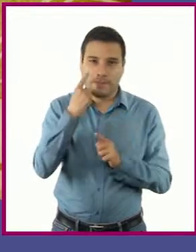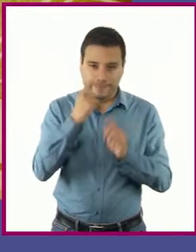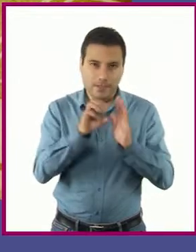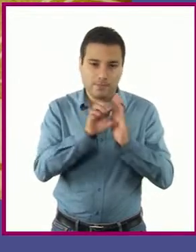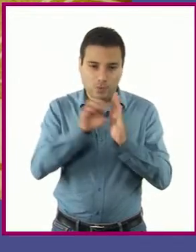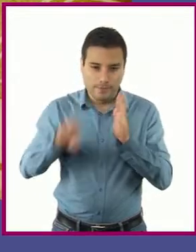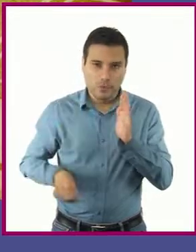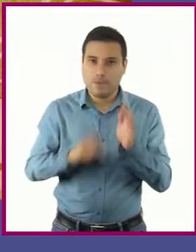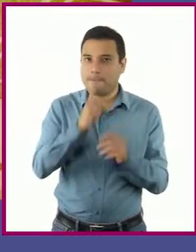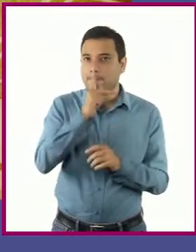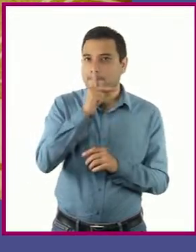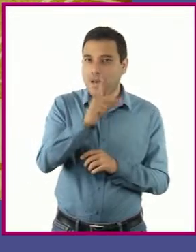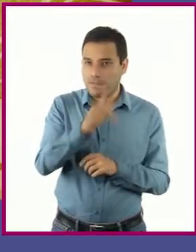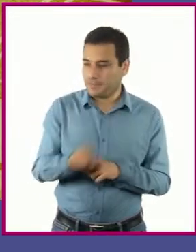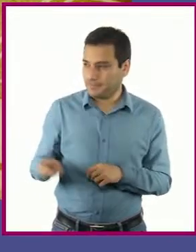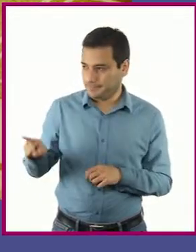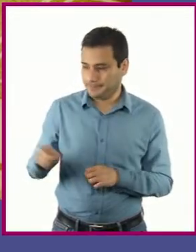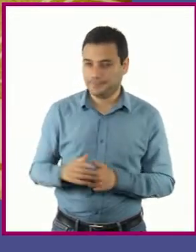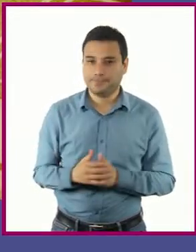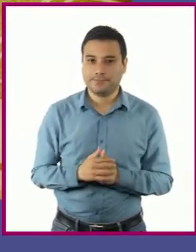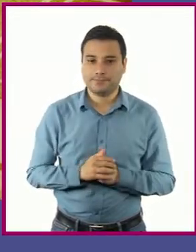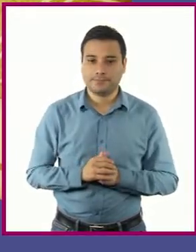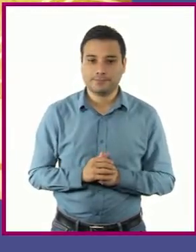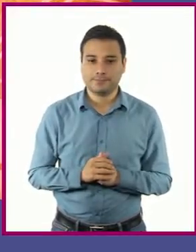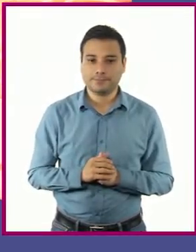palabras movilidad y civilidad.